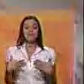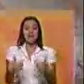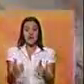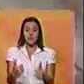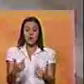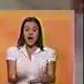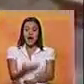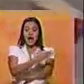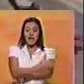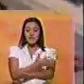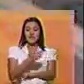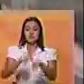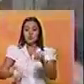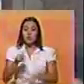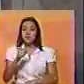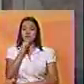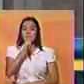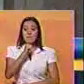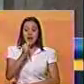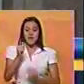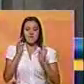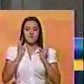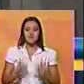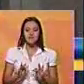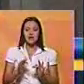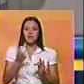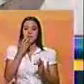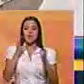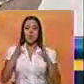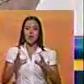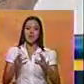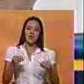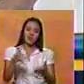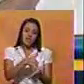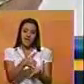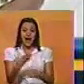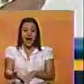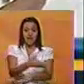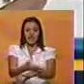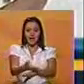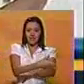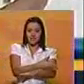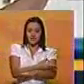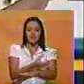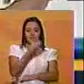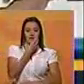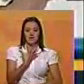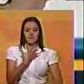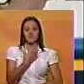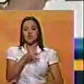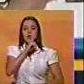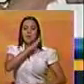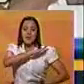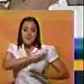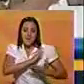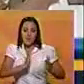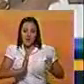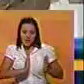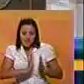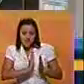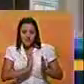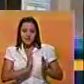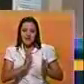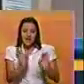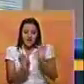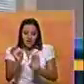de que dé algún tipo de manifestación física, de manifestación clínica. Y el método por excelencia es la mamografía. Comenzamos a hacerla a